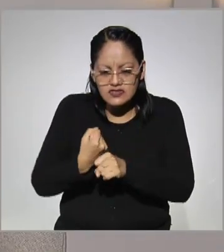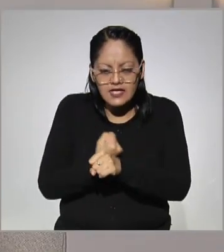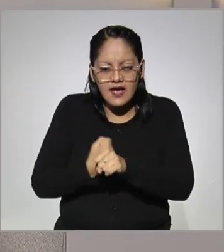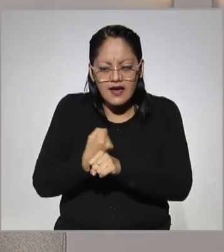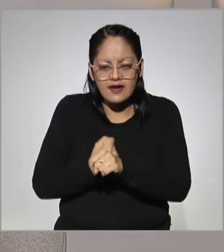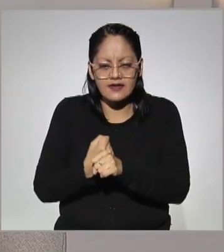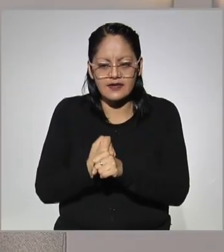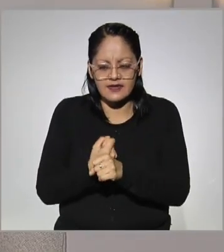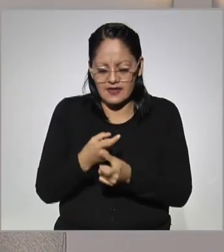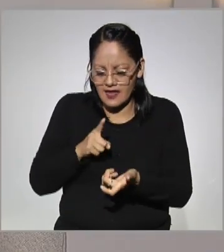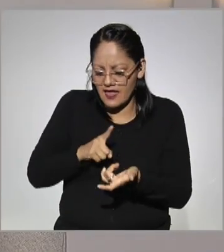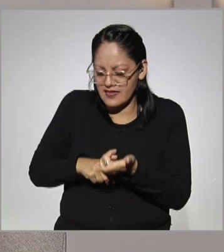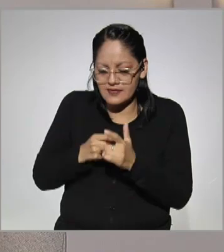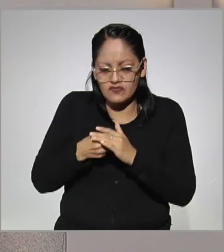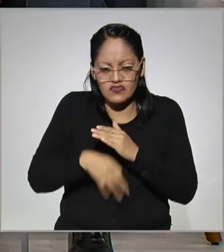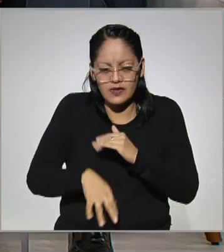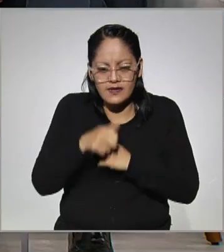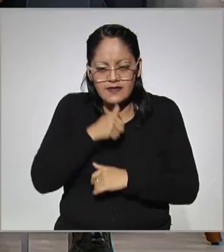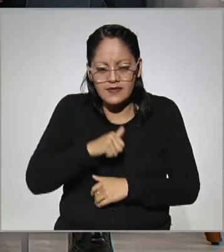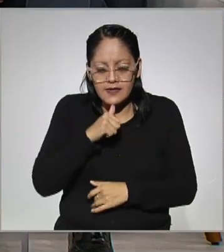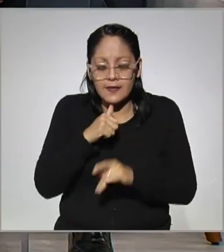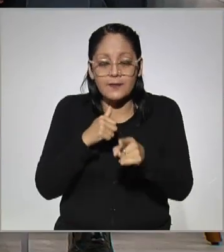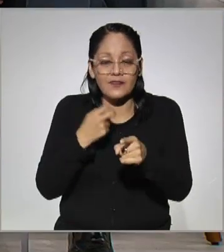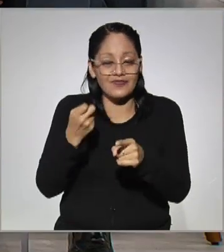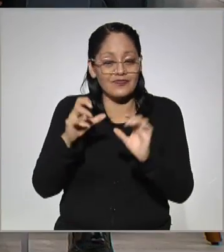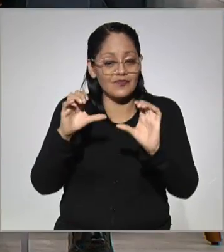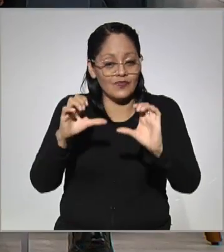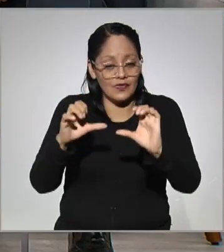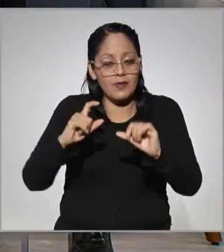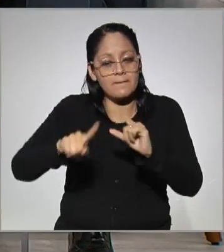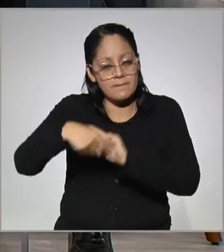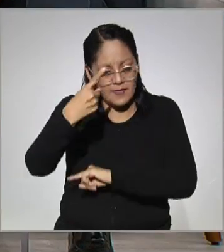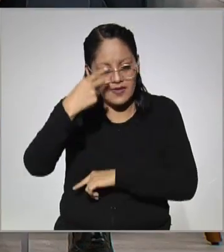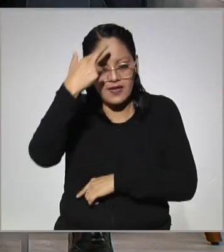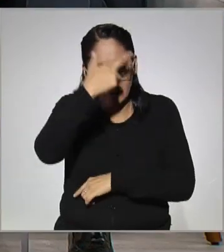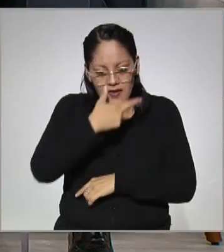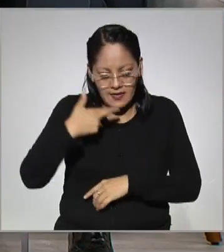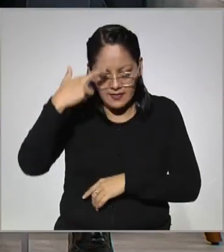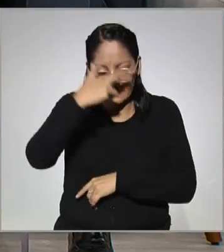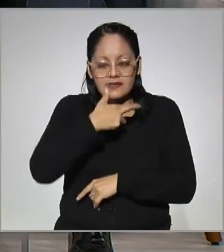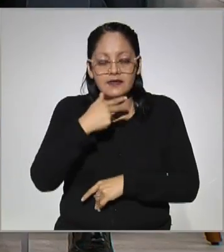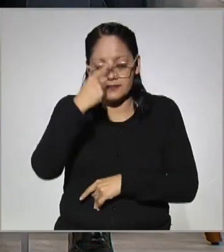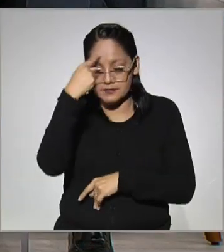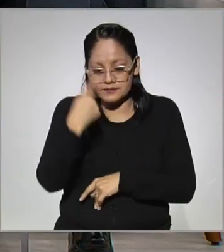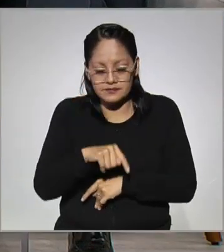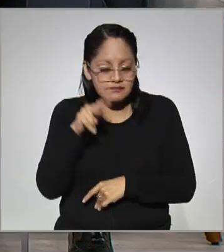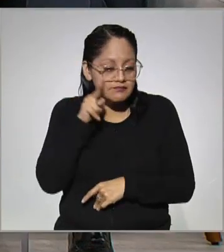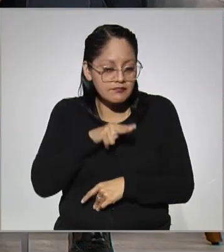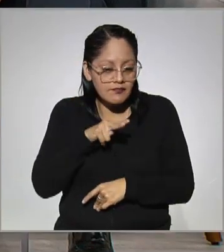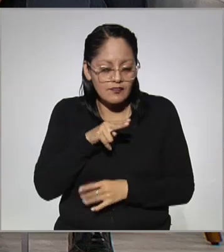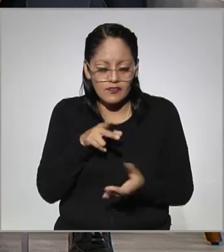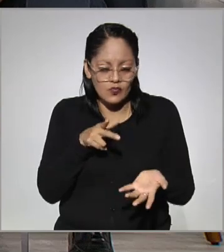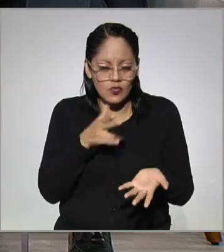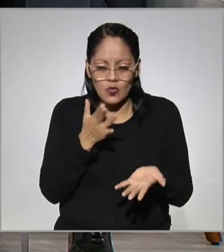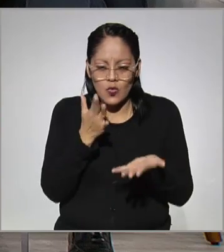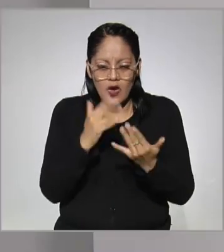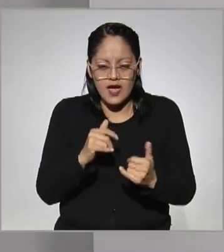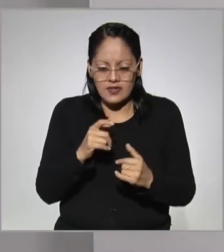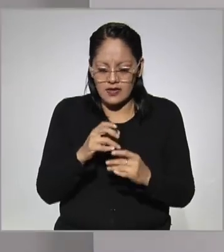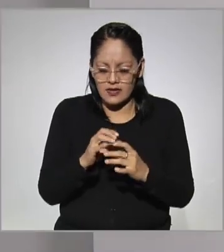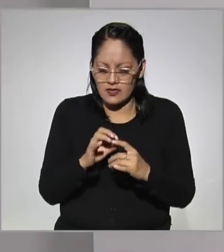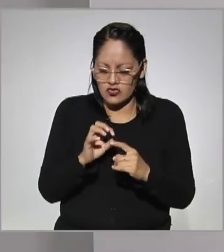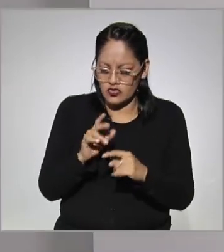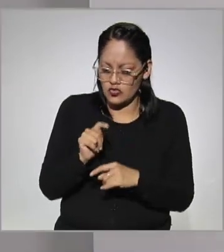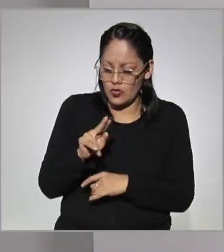sería como de las principales alarmas para acudir a revisión y poder descartar que no haya este tipo de tumor.